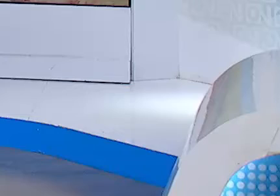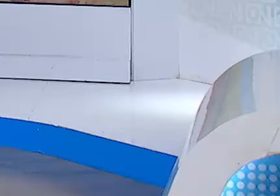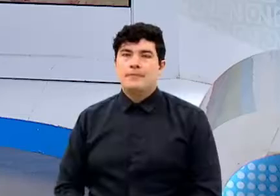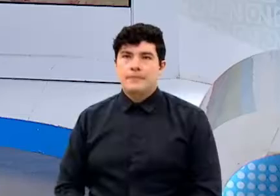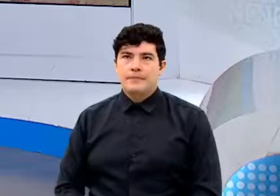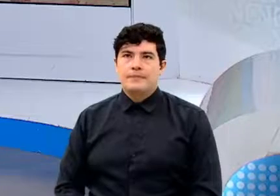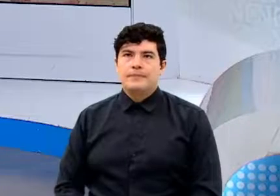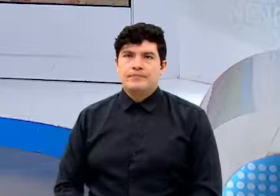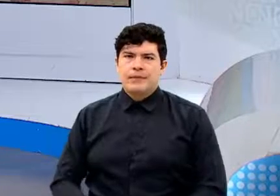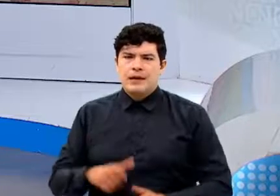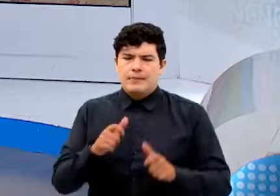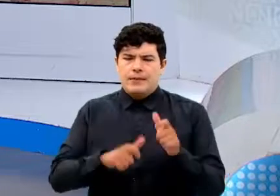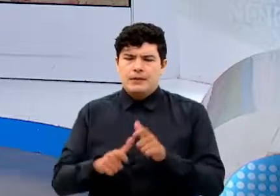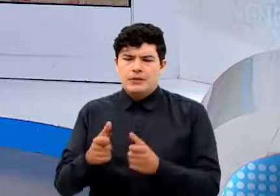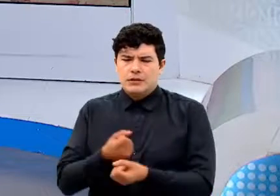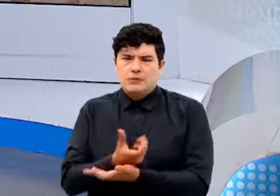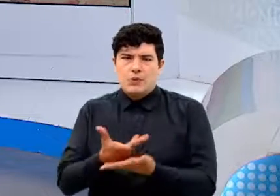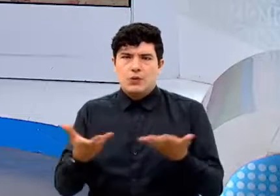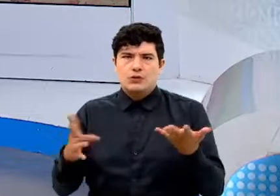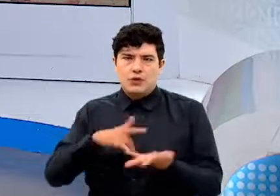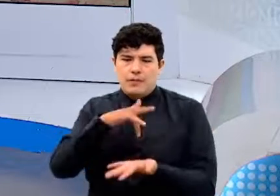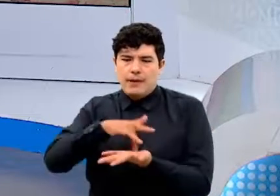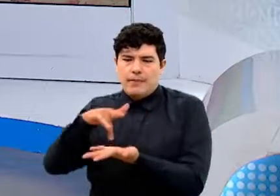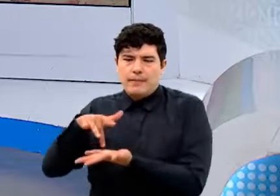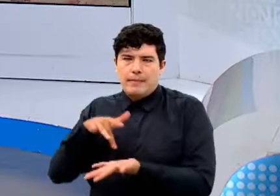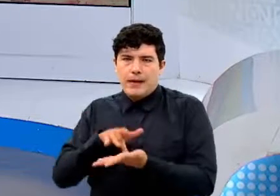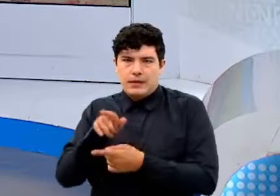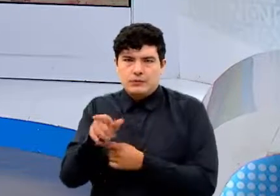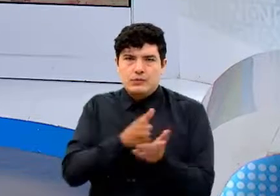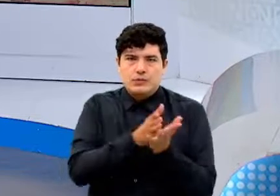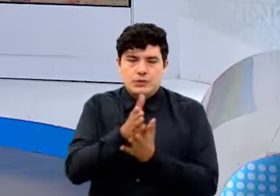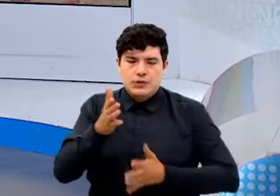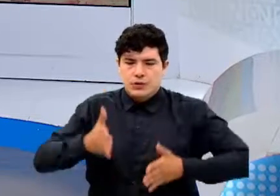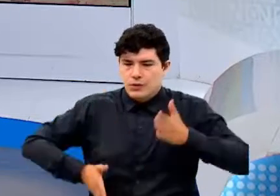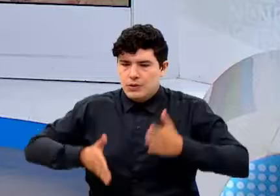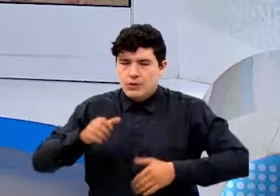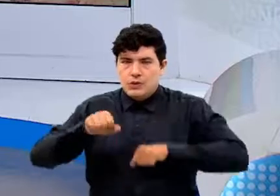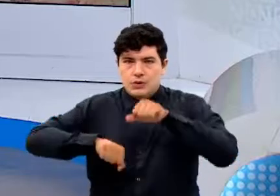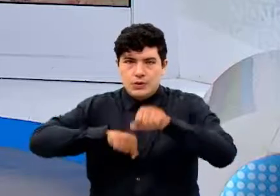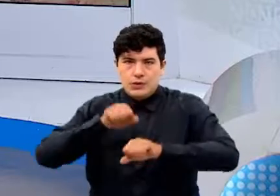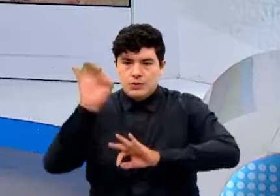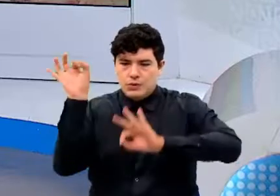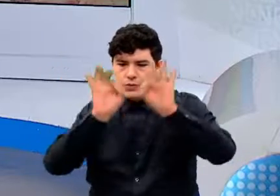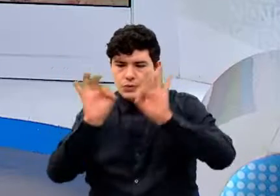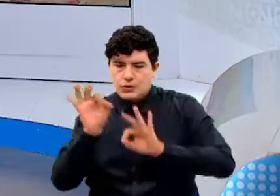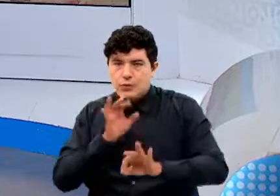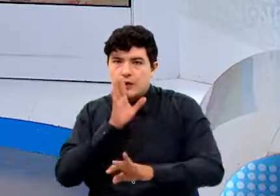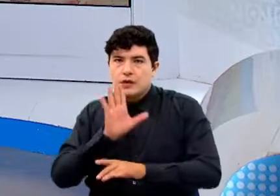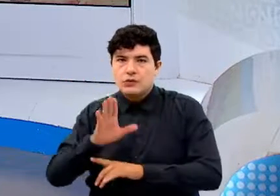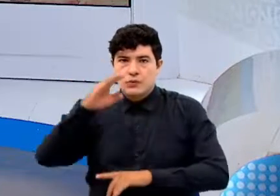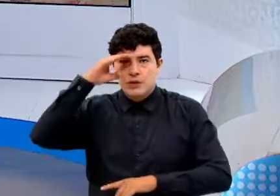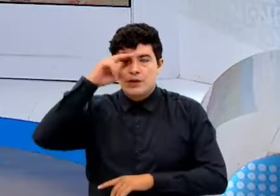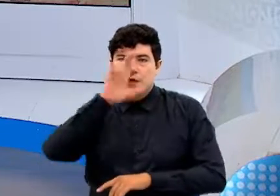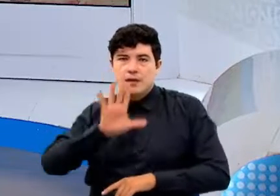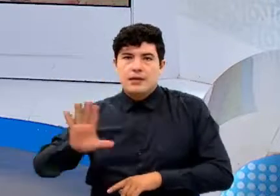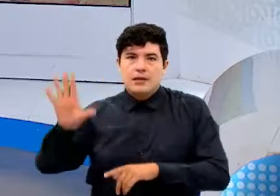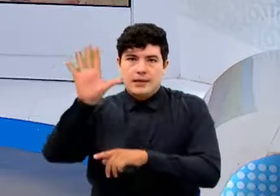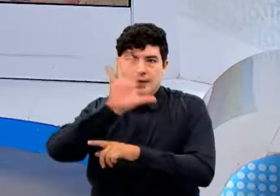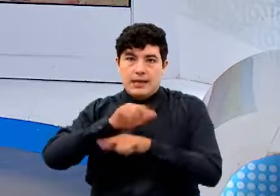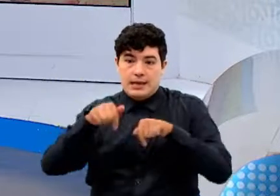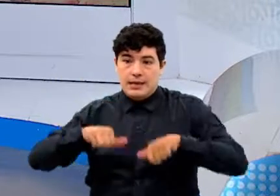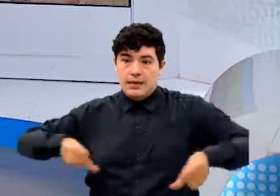Y decenas de participantes se dieron cita a este fin de semana en la carrera atlética y ciclística organizada por la Policía Nacional. Se dio en el